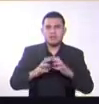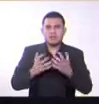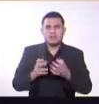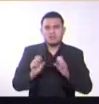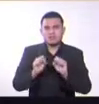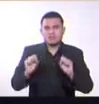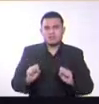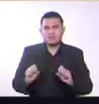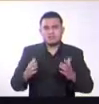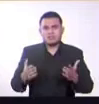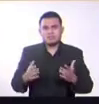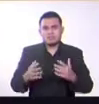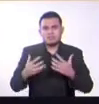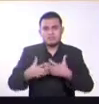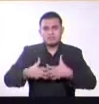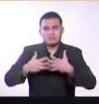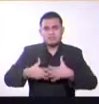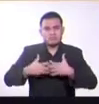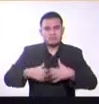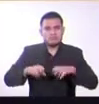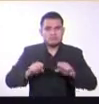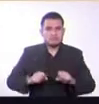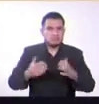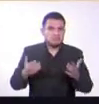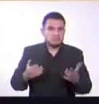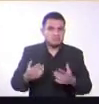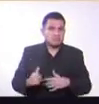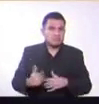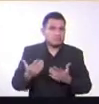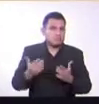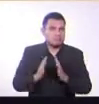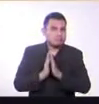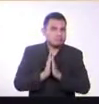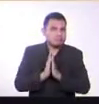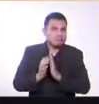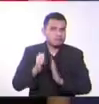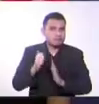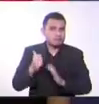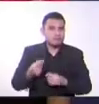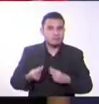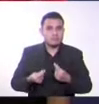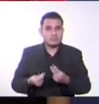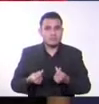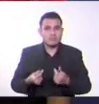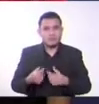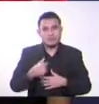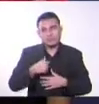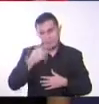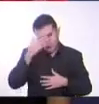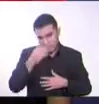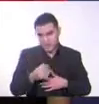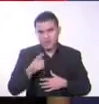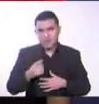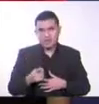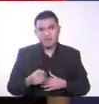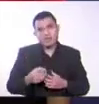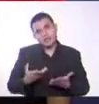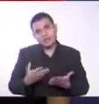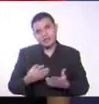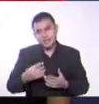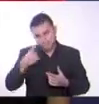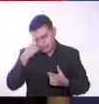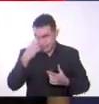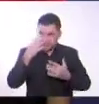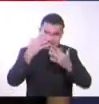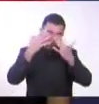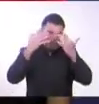es que una empresa puede incurrir en una evasión tributaria? Pues creo que ahí aflora la creatividad, ¿verdad?, de las